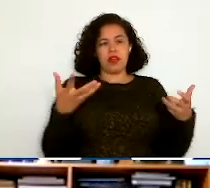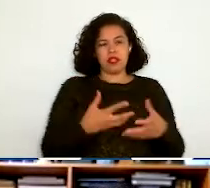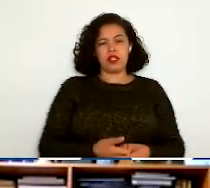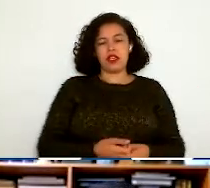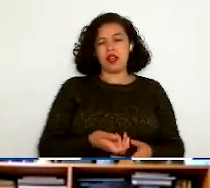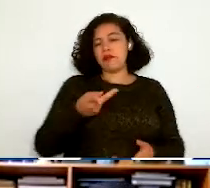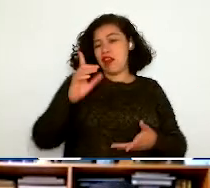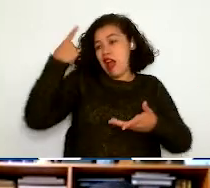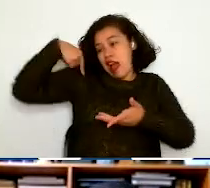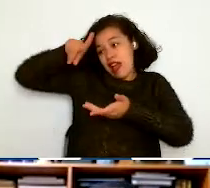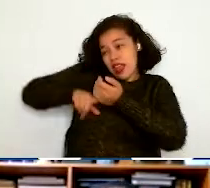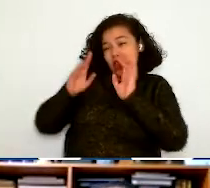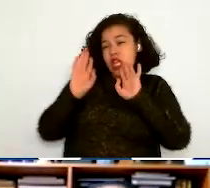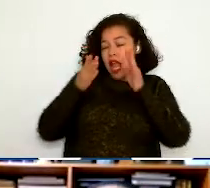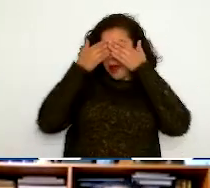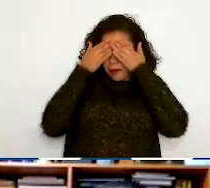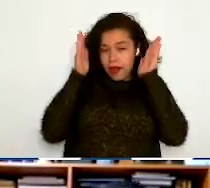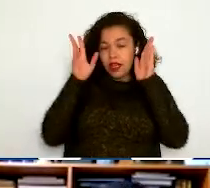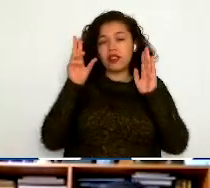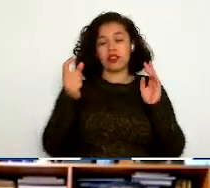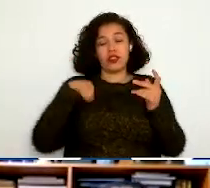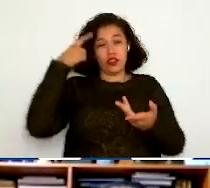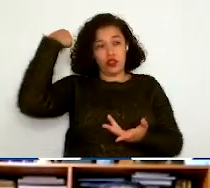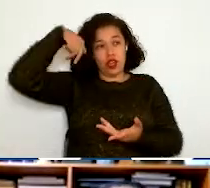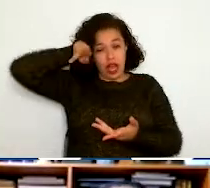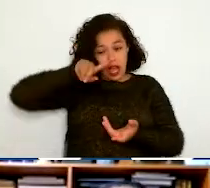han interiorizado. Si yo no interiorizo